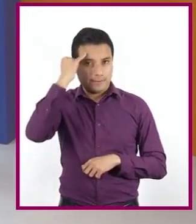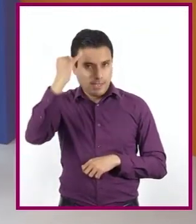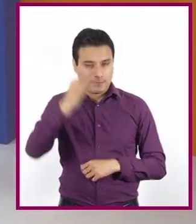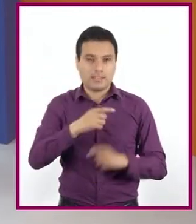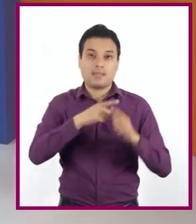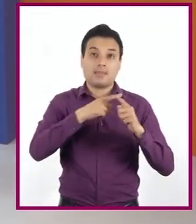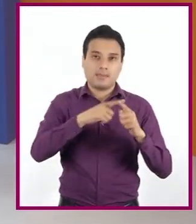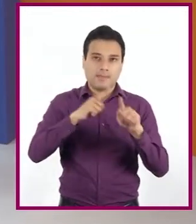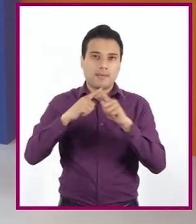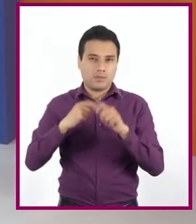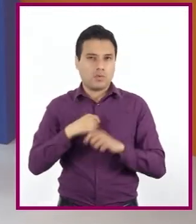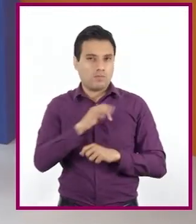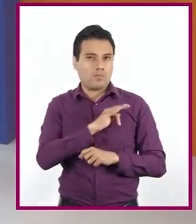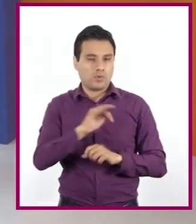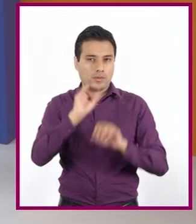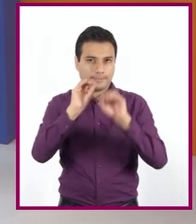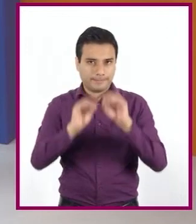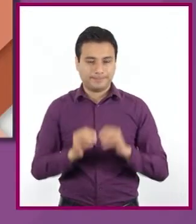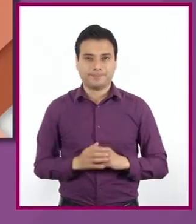ideas se pueden materializar.